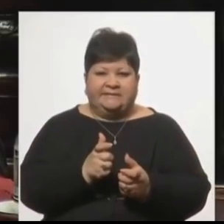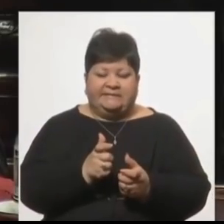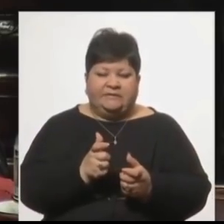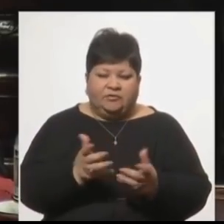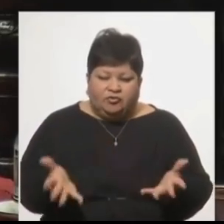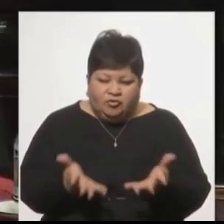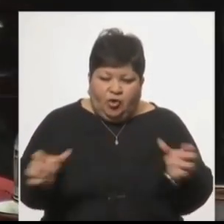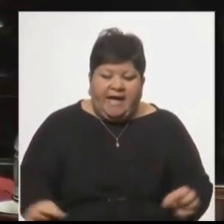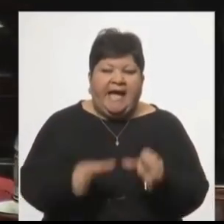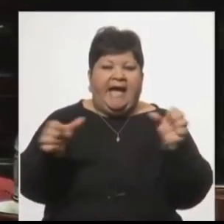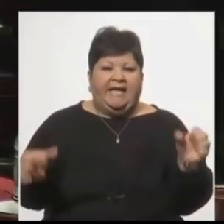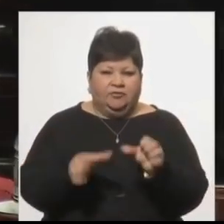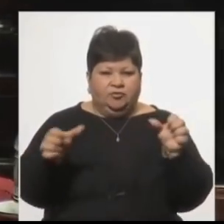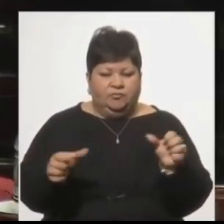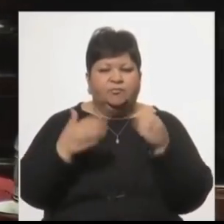actos. Muchas gracias.